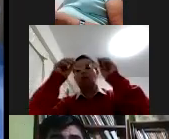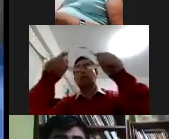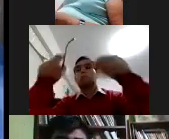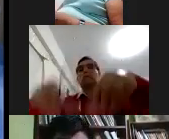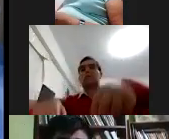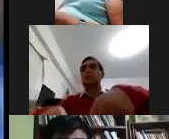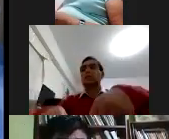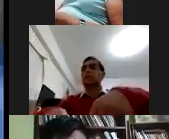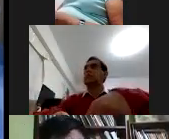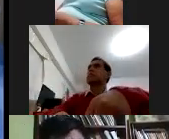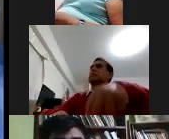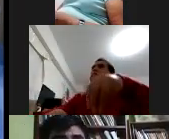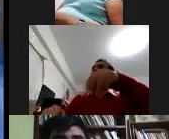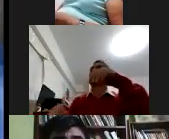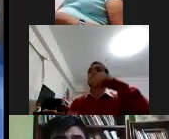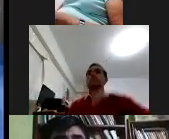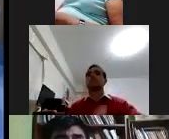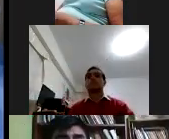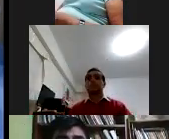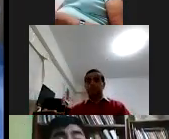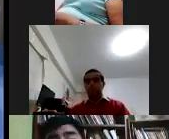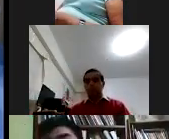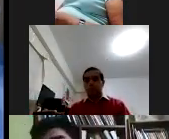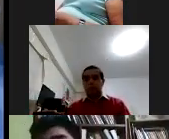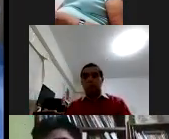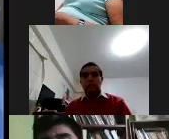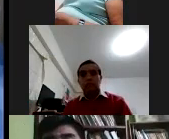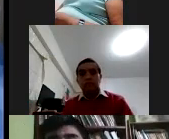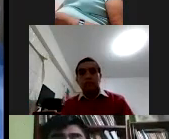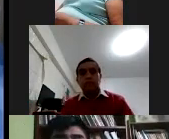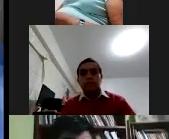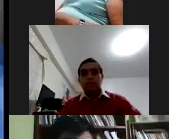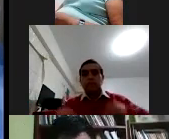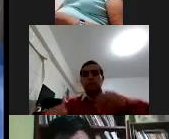estructuras cardiorrespiratorias, vaya la redundancia. Se eructa también debido a